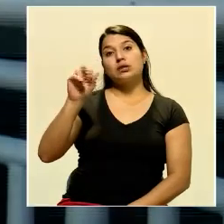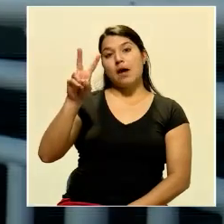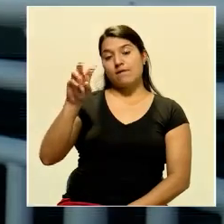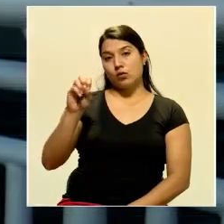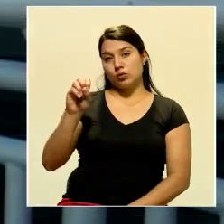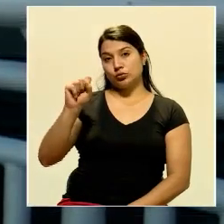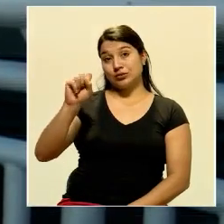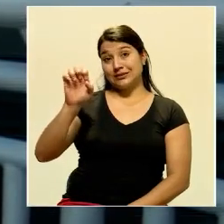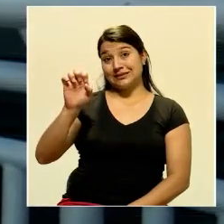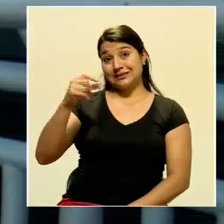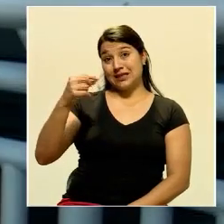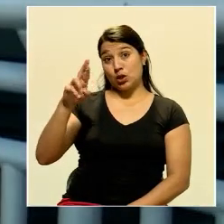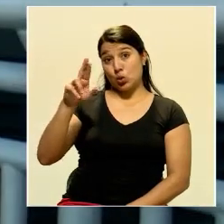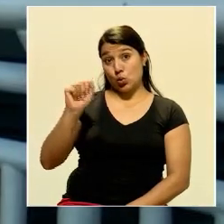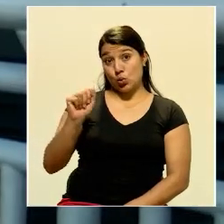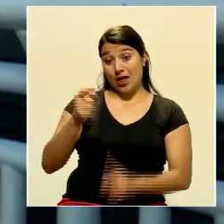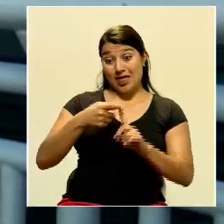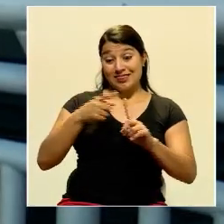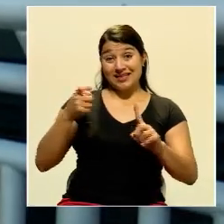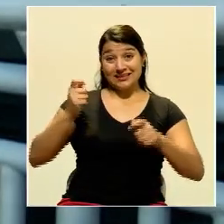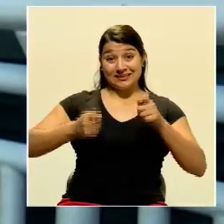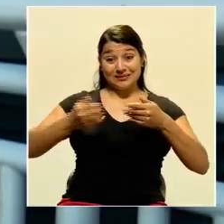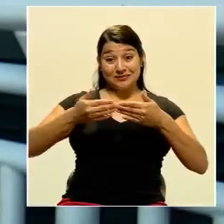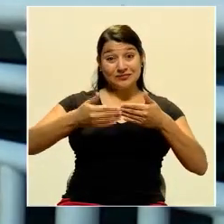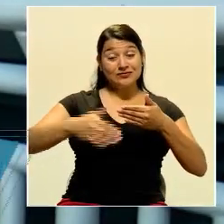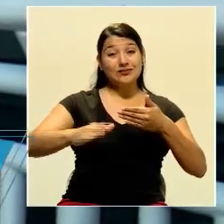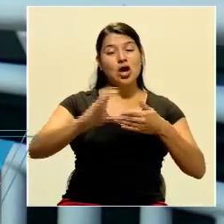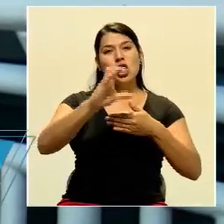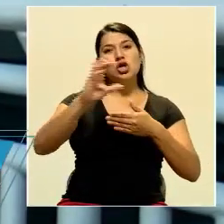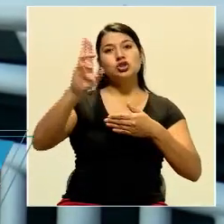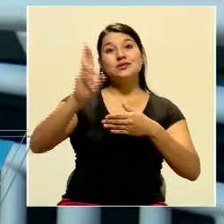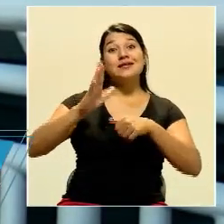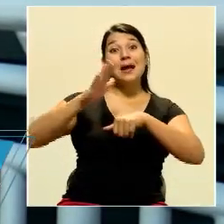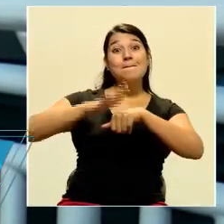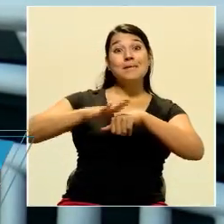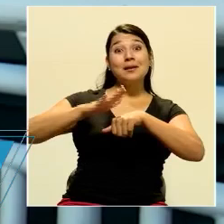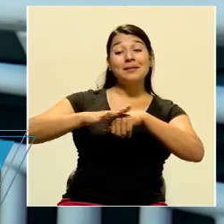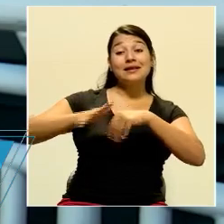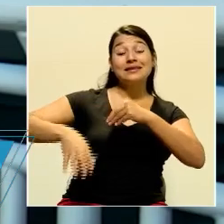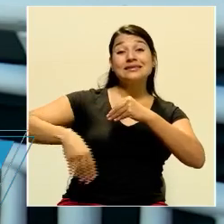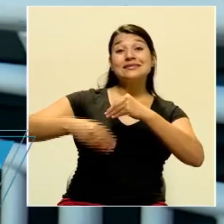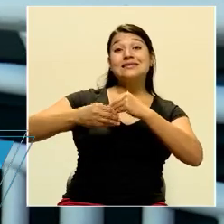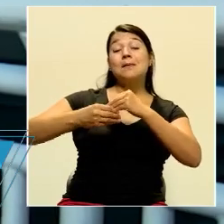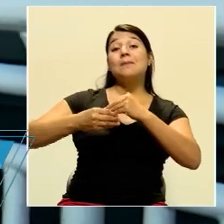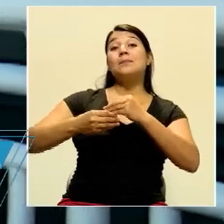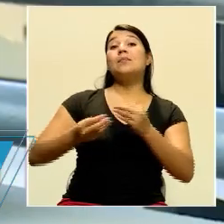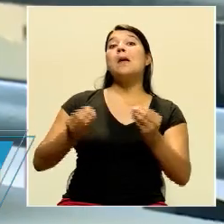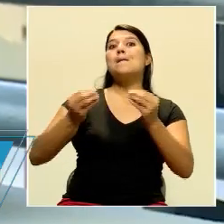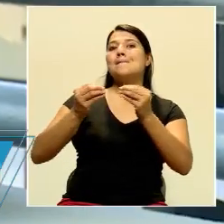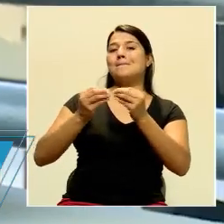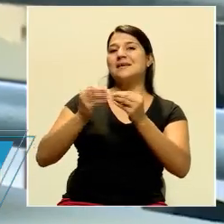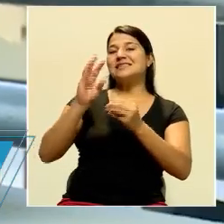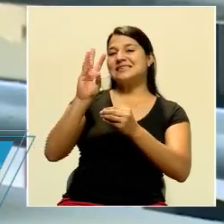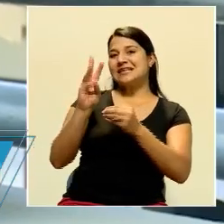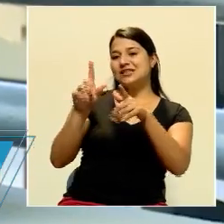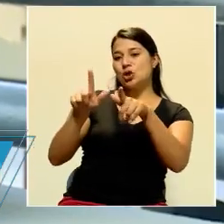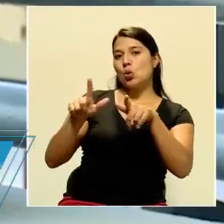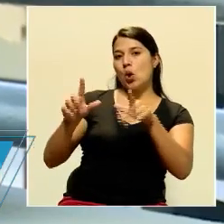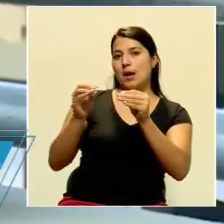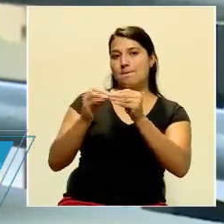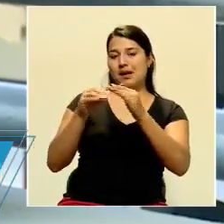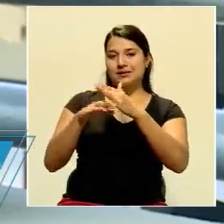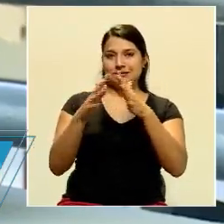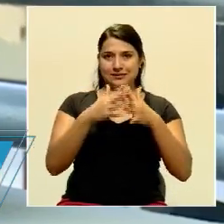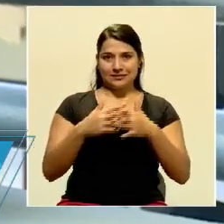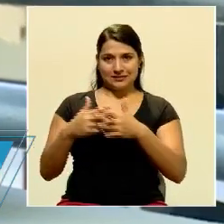que a partir de septiembre el país abrirá fronteras a 6 estados de Estados Unidos. De esta manera, a partir